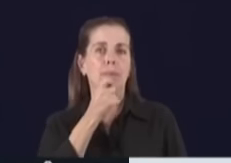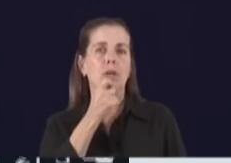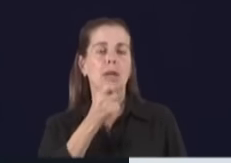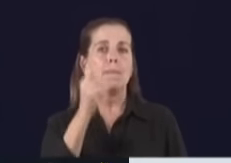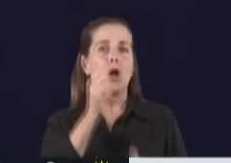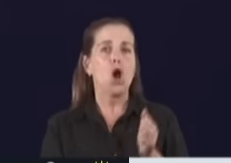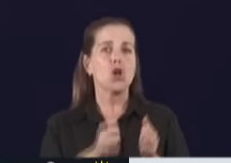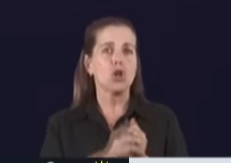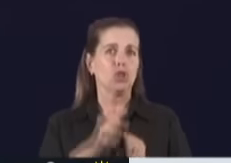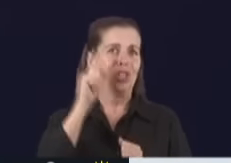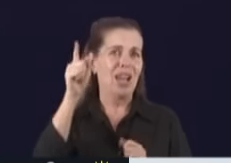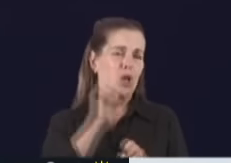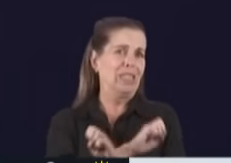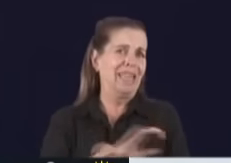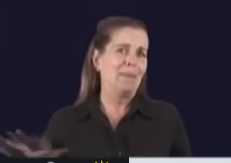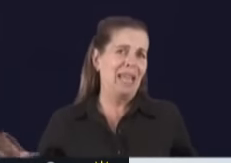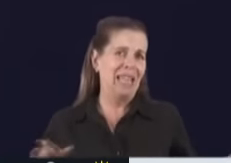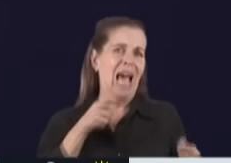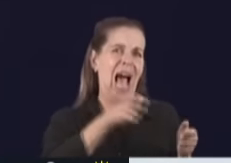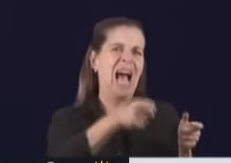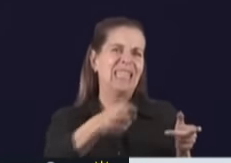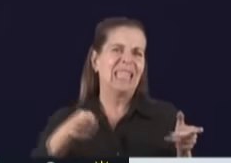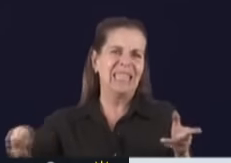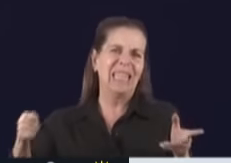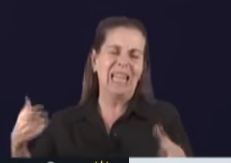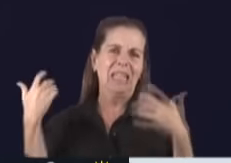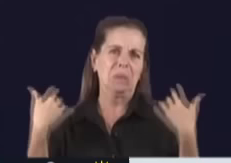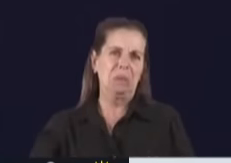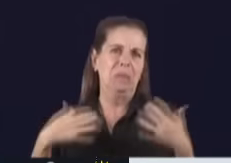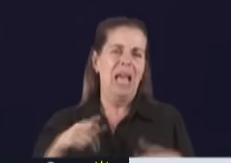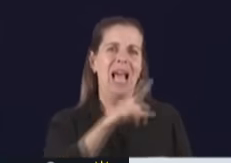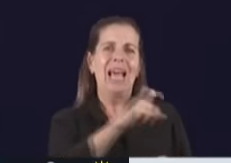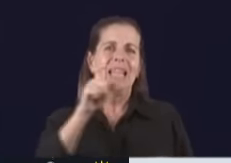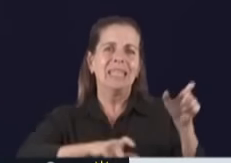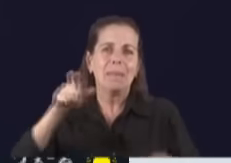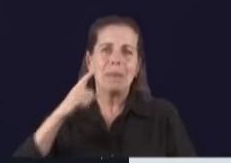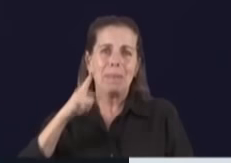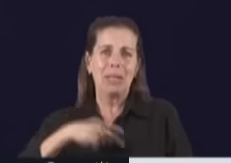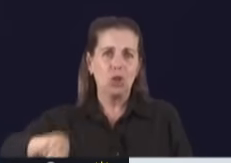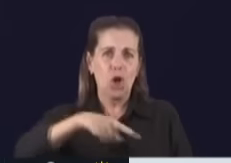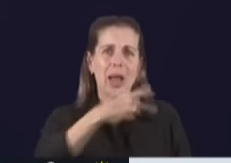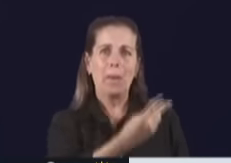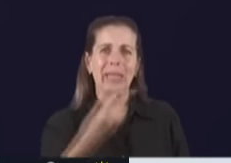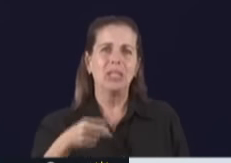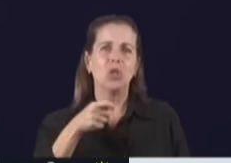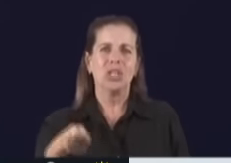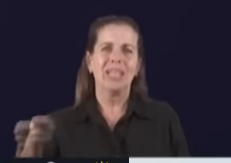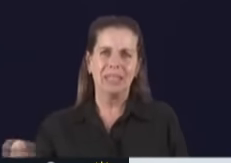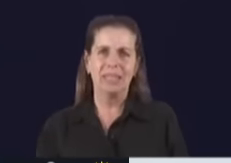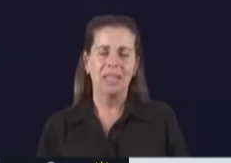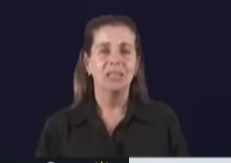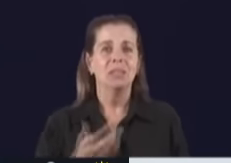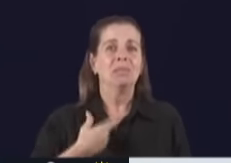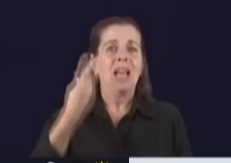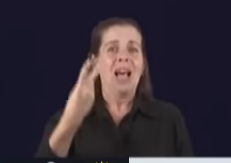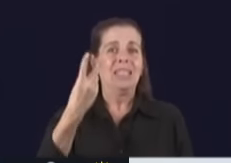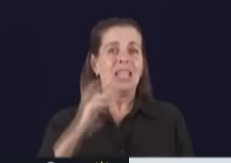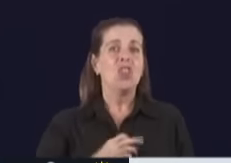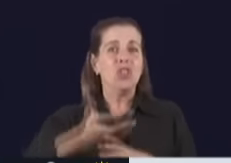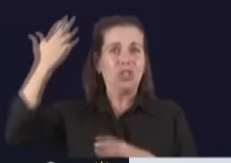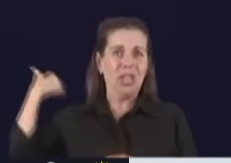Rosario, una tasa 5 veces mayor a la del resto del país. Argentina en aquel momento era tierra